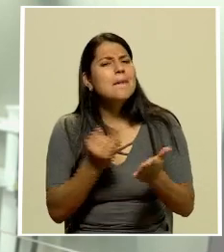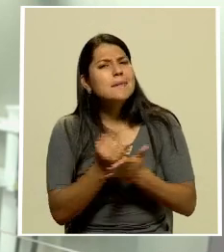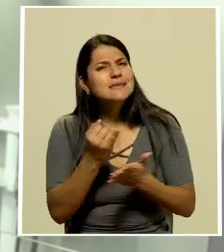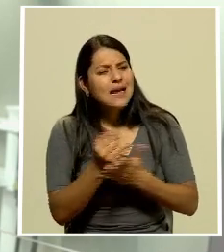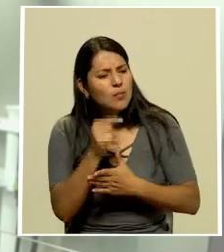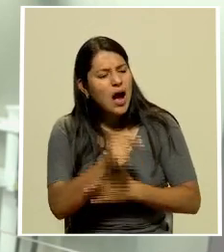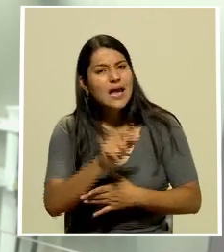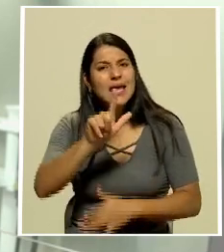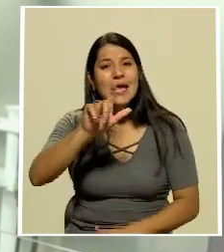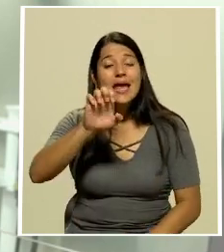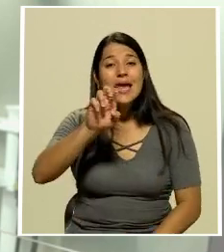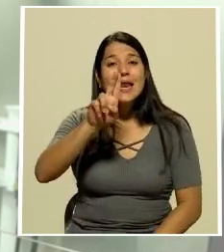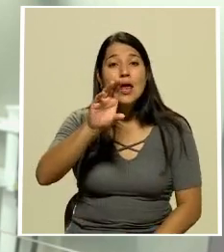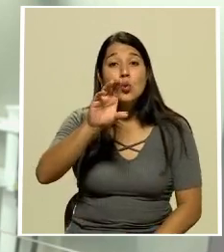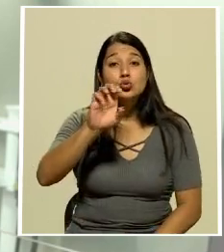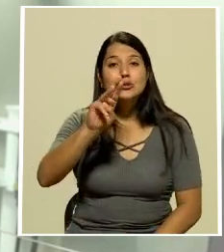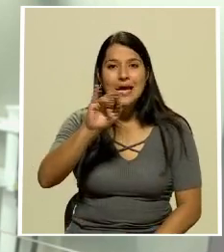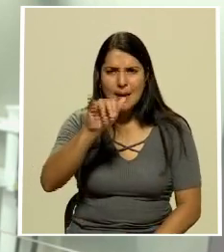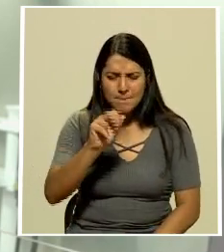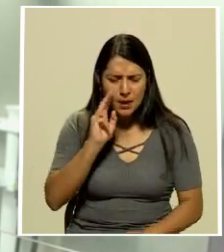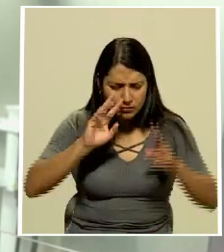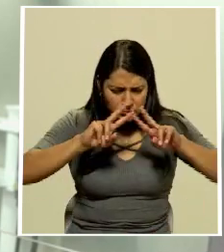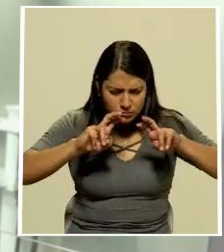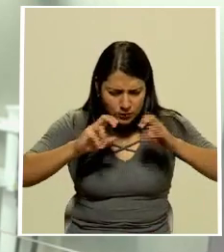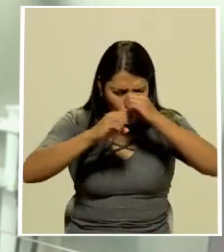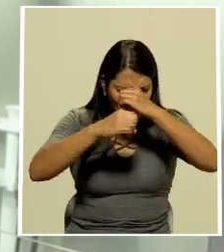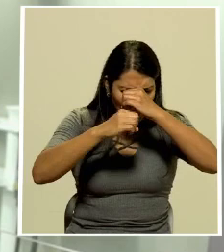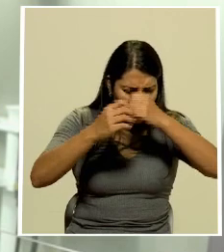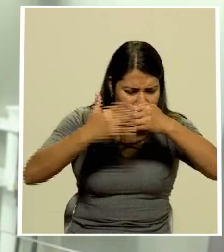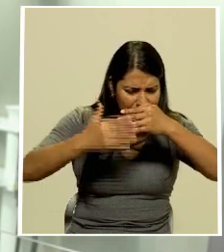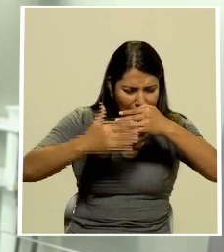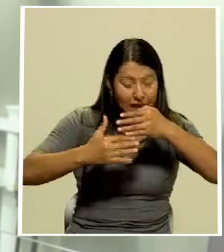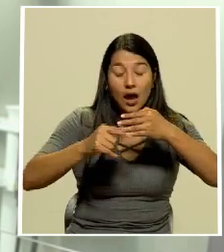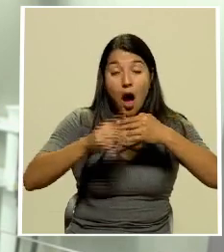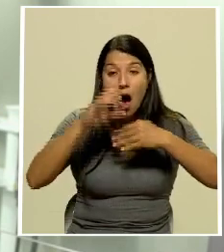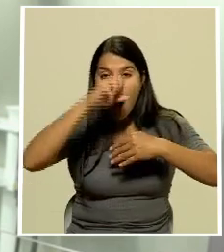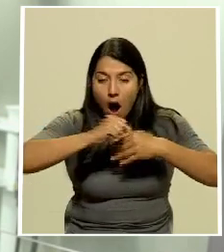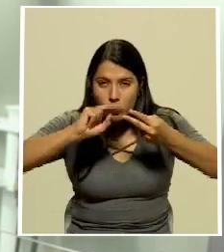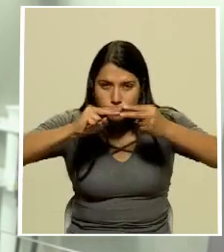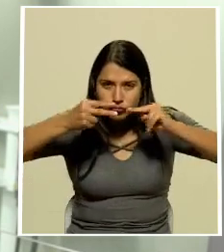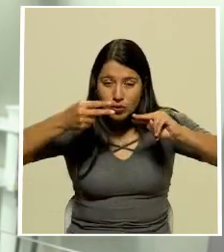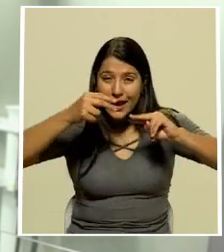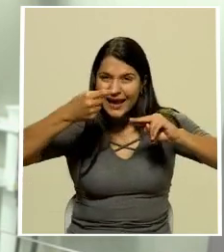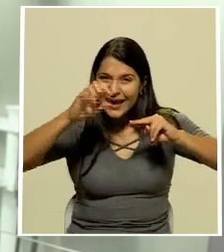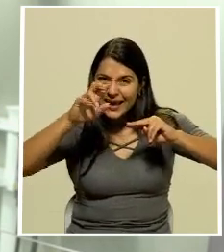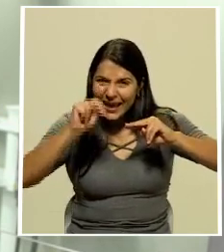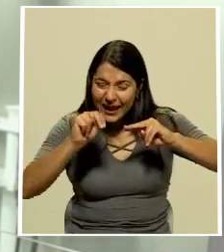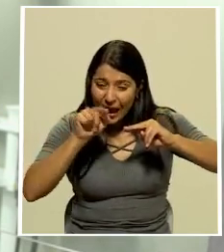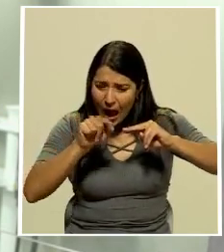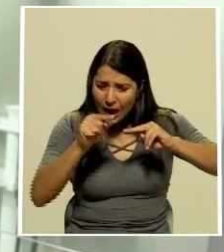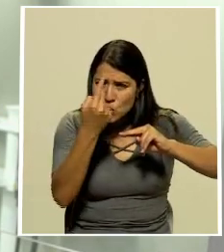leucemia específicamente fue una alteración genética en el gen IKZF1 y lo que queríamos ver era si estaba asociado con un